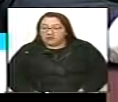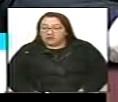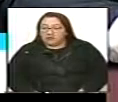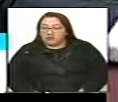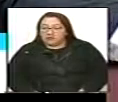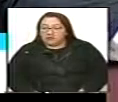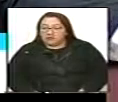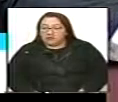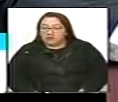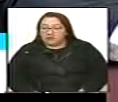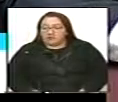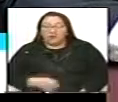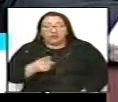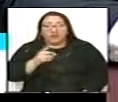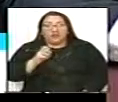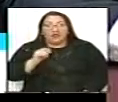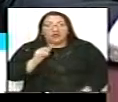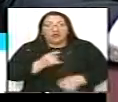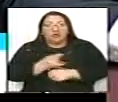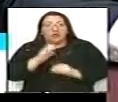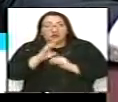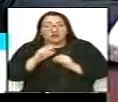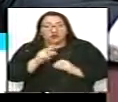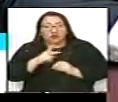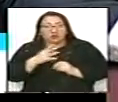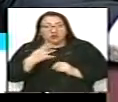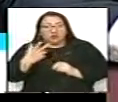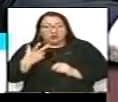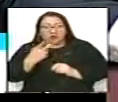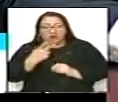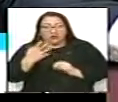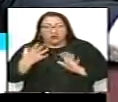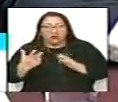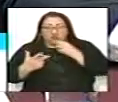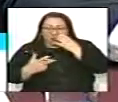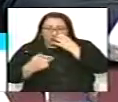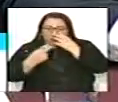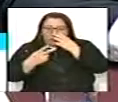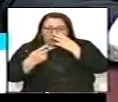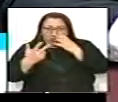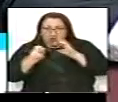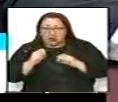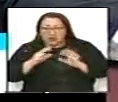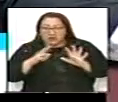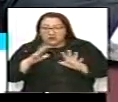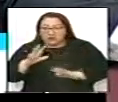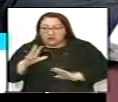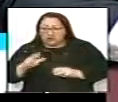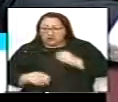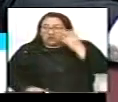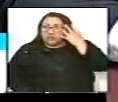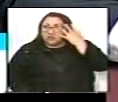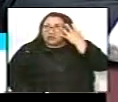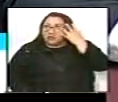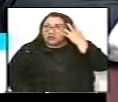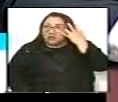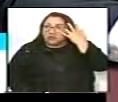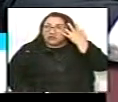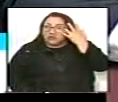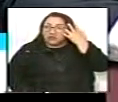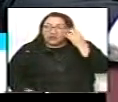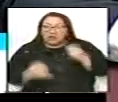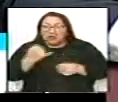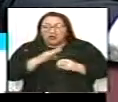real, acusación constitucional 243, 248, 270, 285, 288. ¿En qué terminó